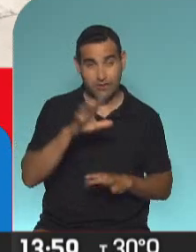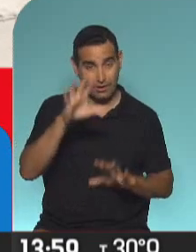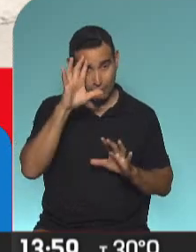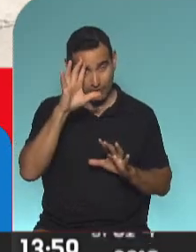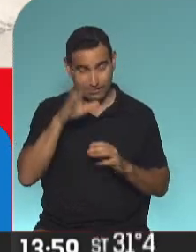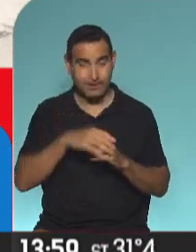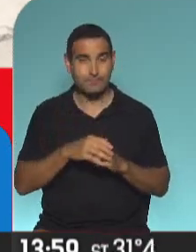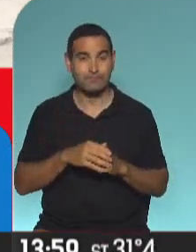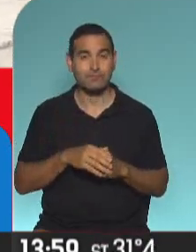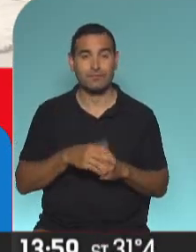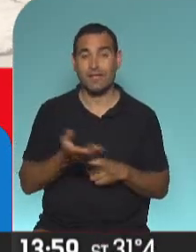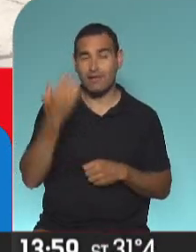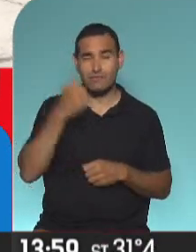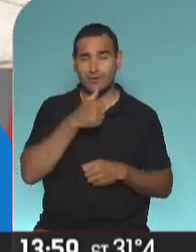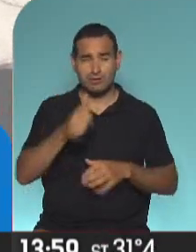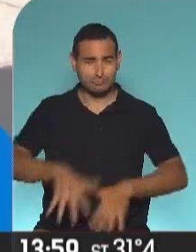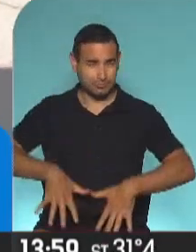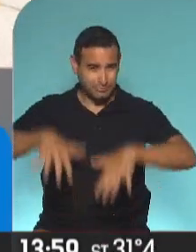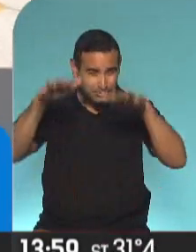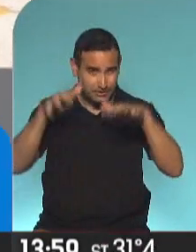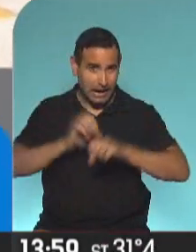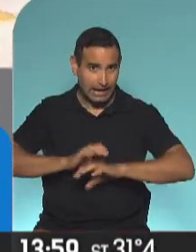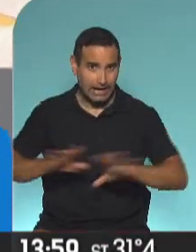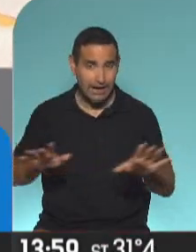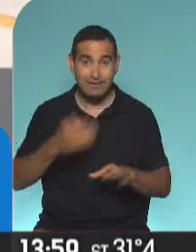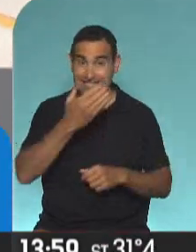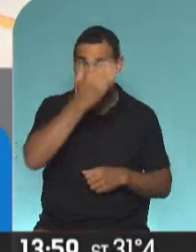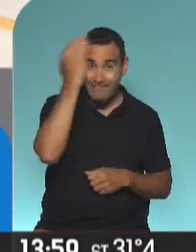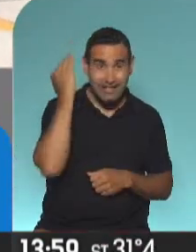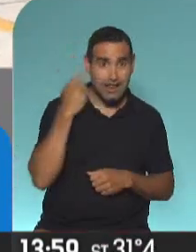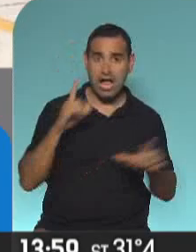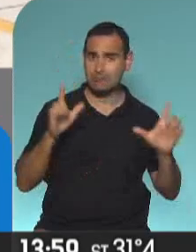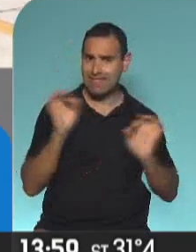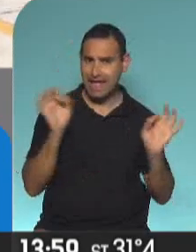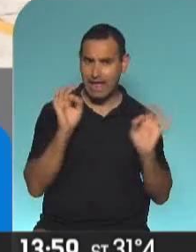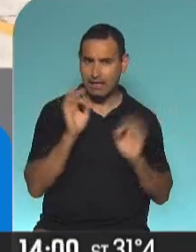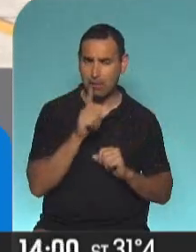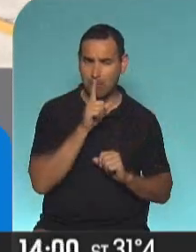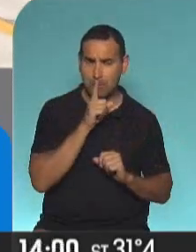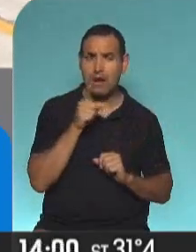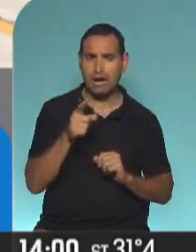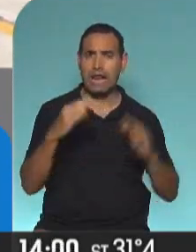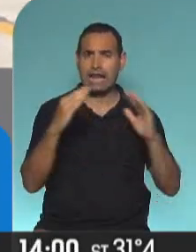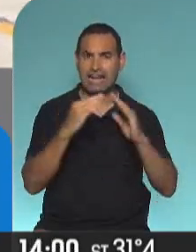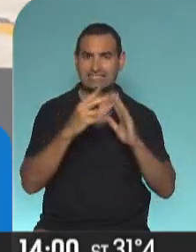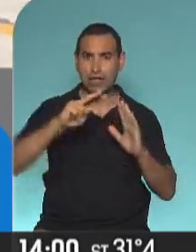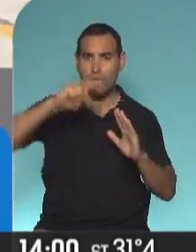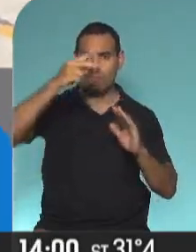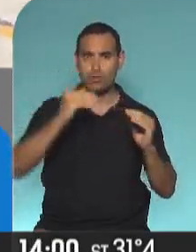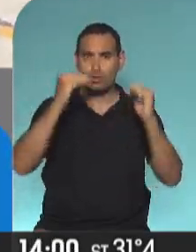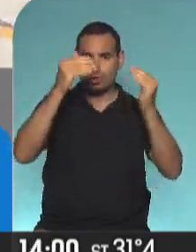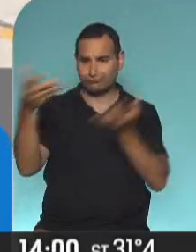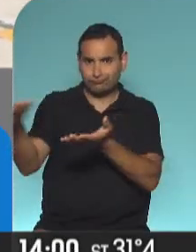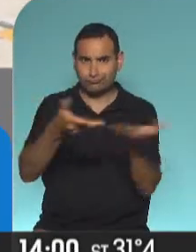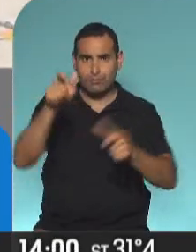cuando fue esa grave inundación, Sabella, sin prensa, sin cámaras, puso su casa de dos pisos como un refugio